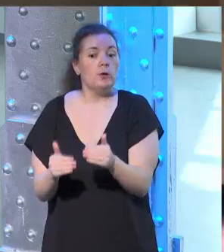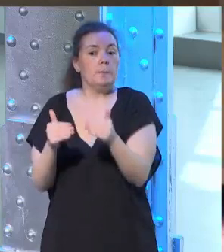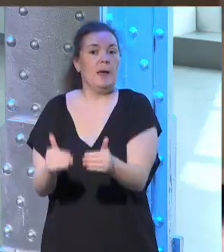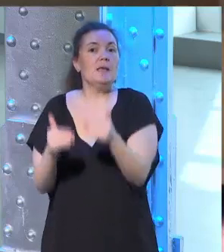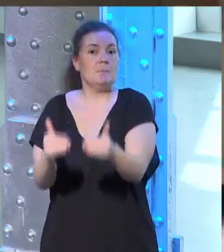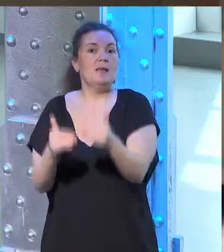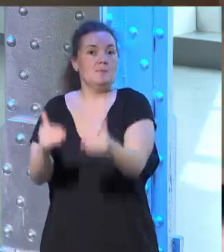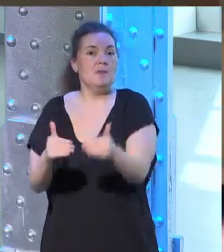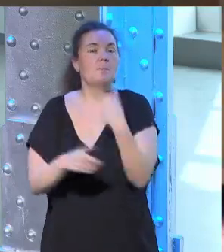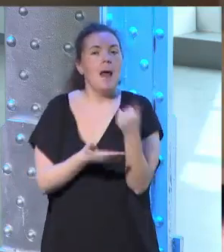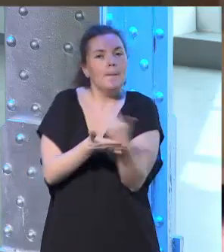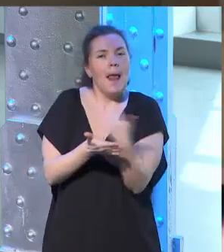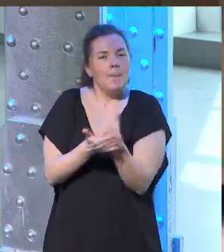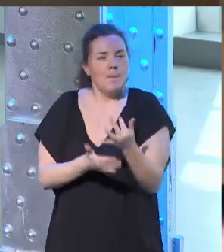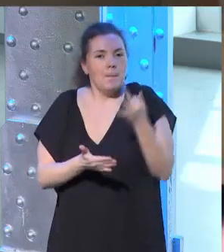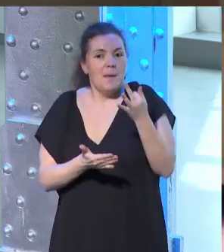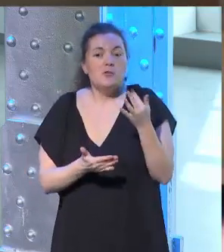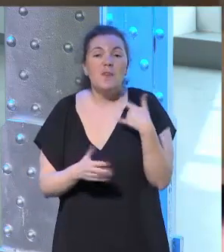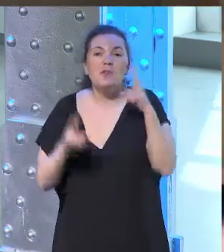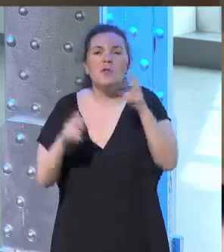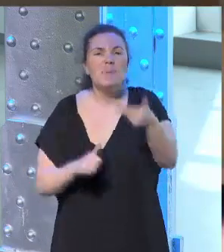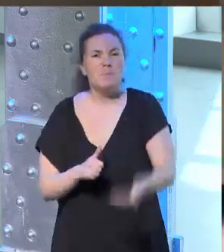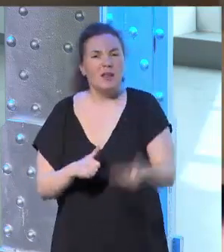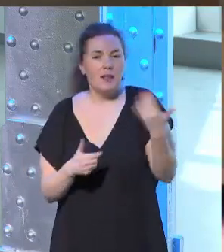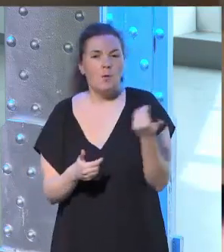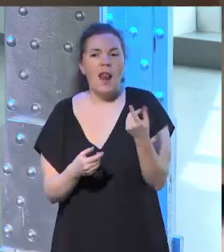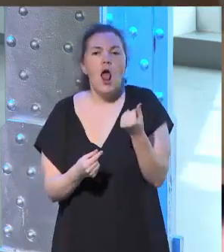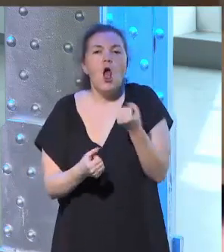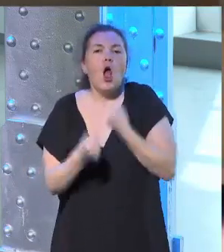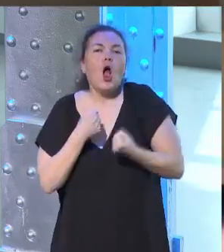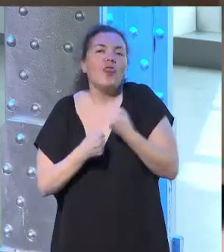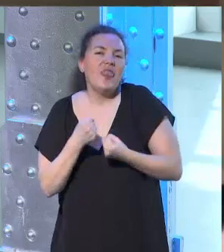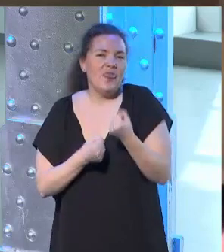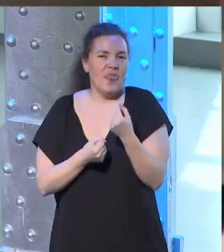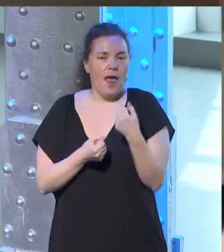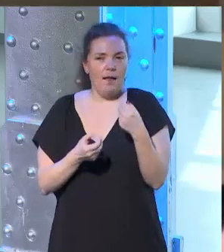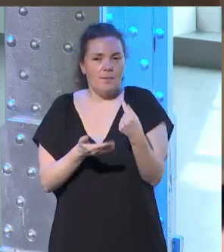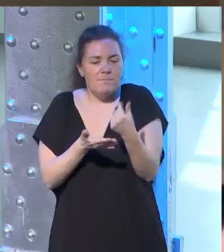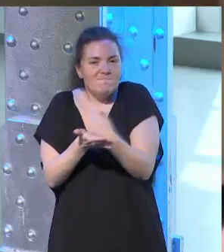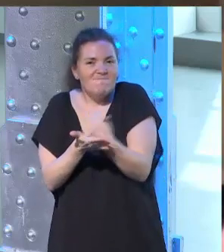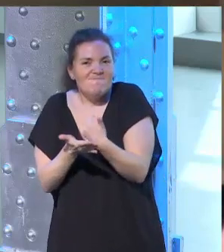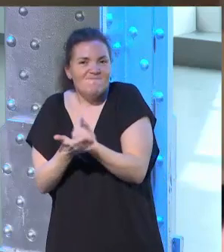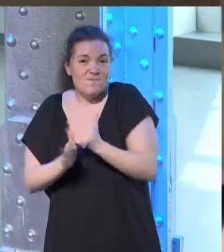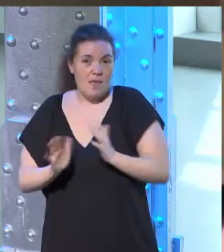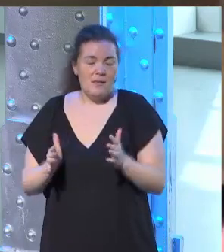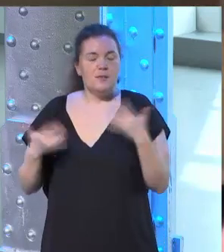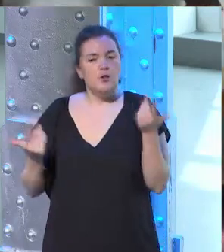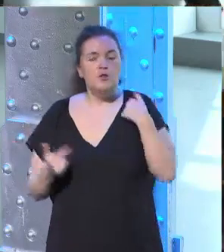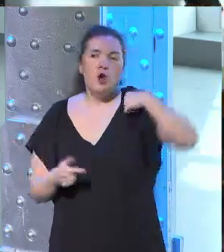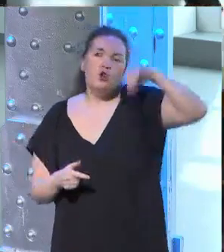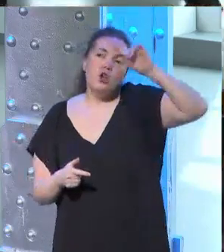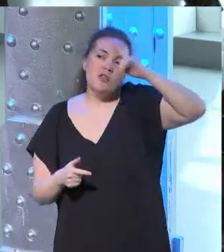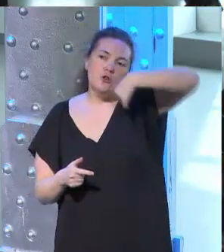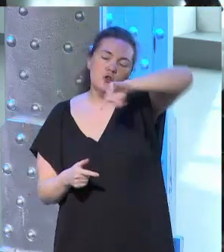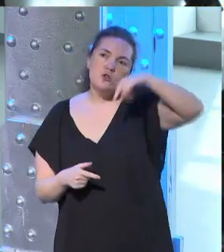tanto, hay un tema que está detrás de todo esto, que es la codicia, que es el beneficio económico y que es el modelo económico. Y no sé si somos